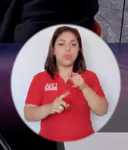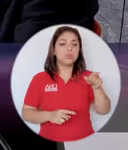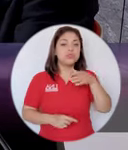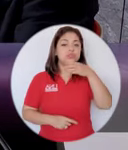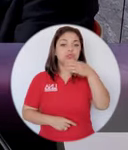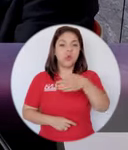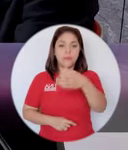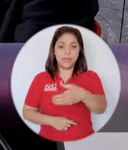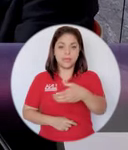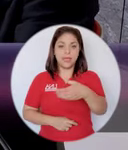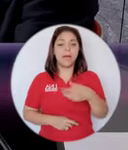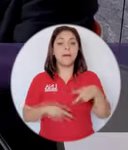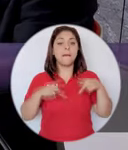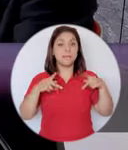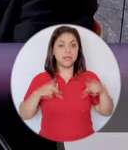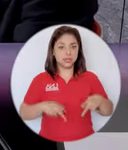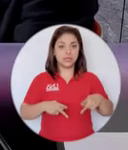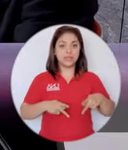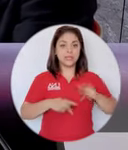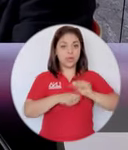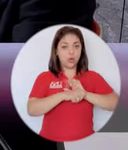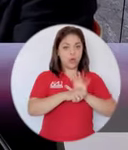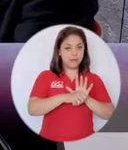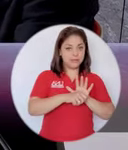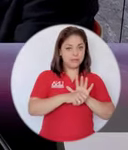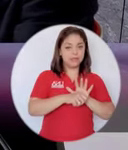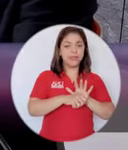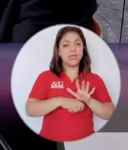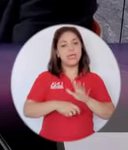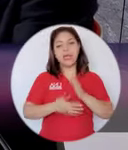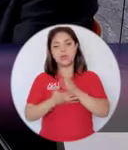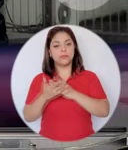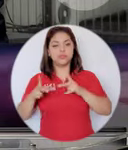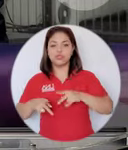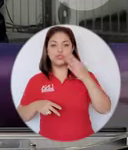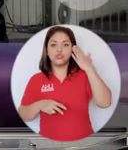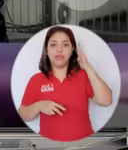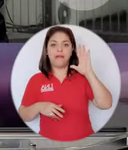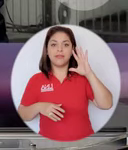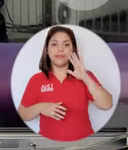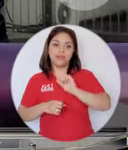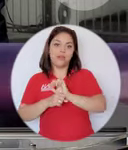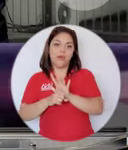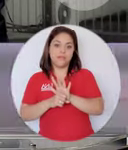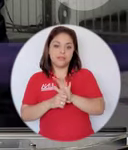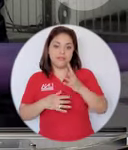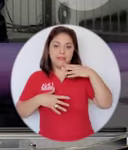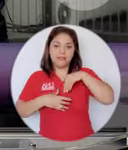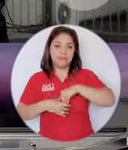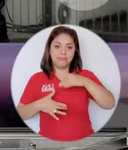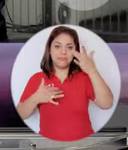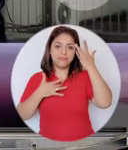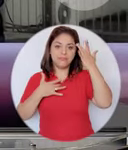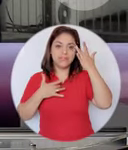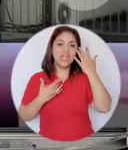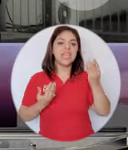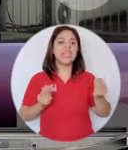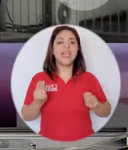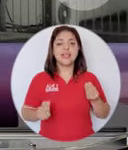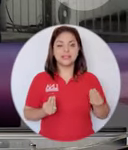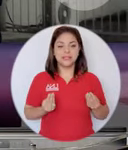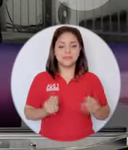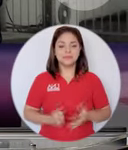caso de las que tuvieron, ahora después hablamos de las que no saben. Es algo sumamente importante en esto y en esto la